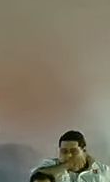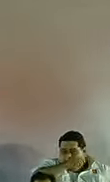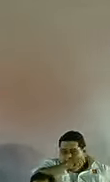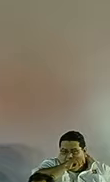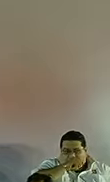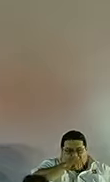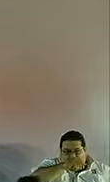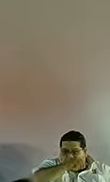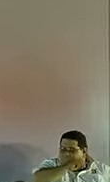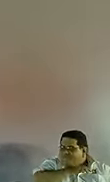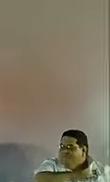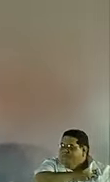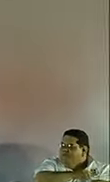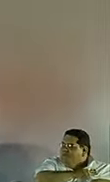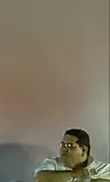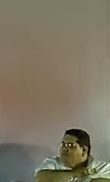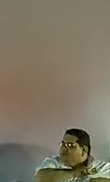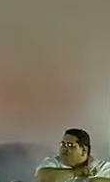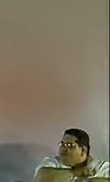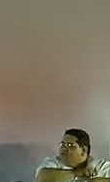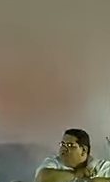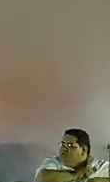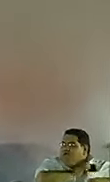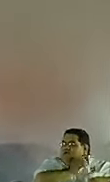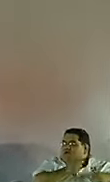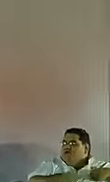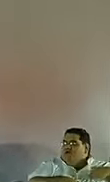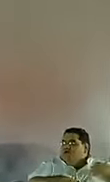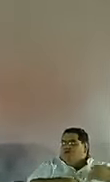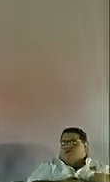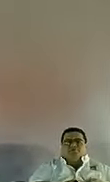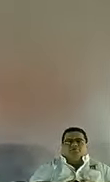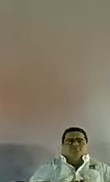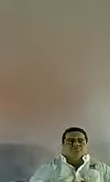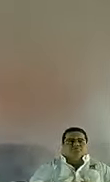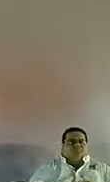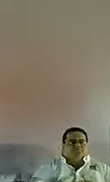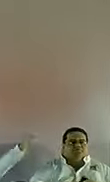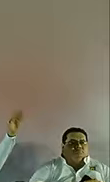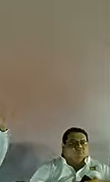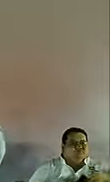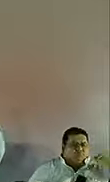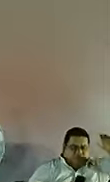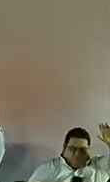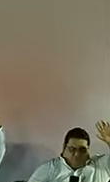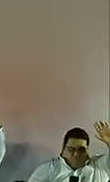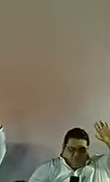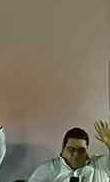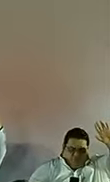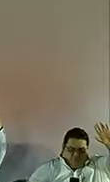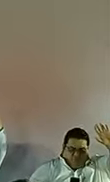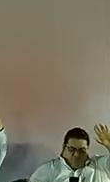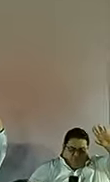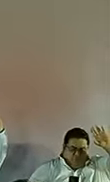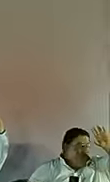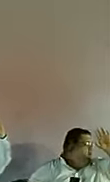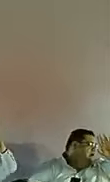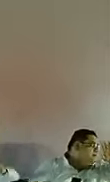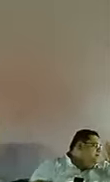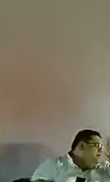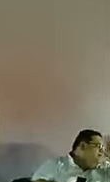república se puede o no se puede levanten la mano los que nos van a ayudar Muchas gracias